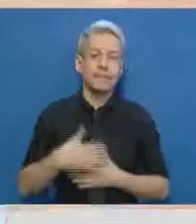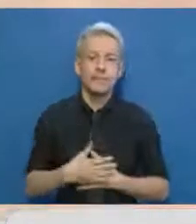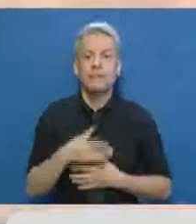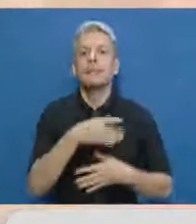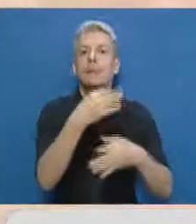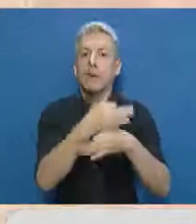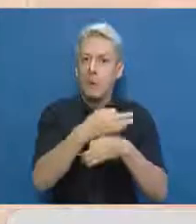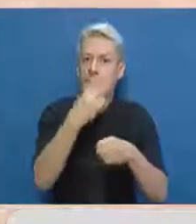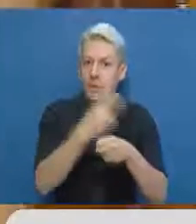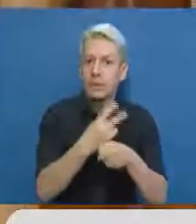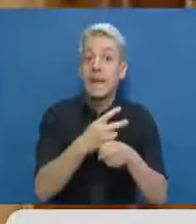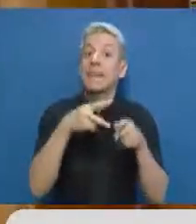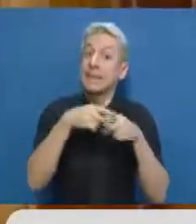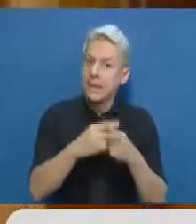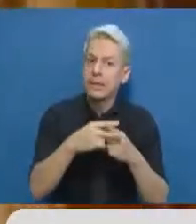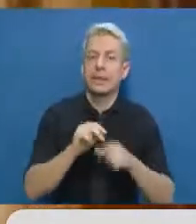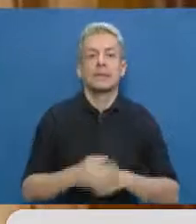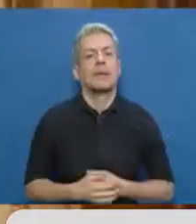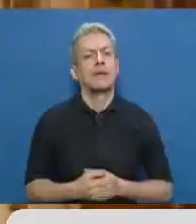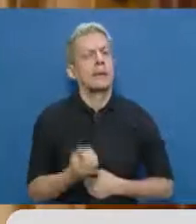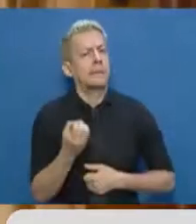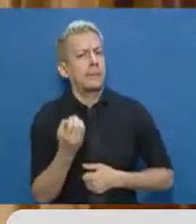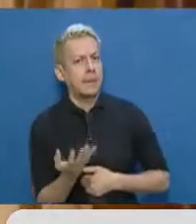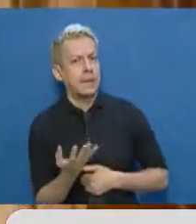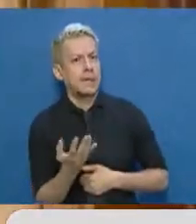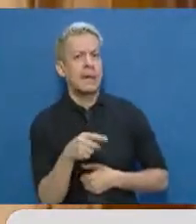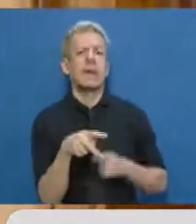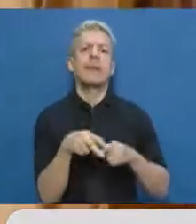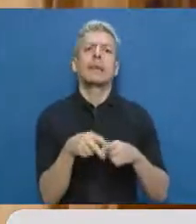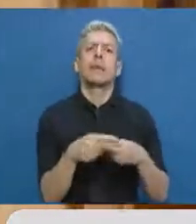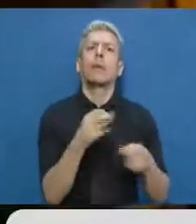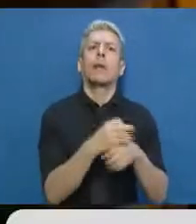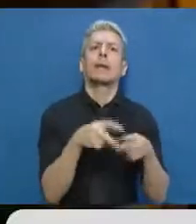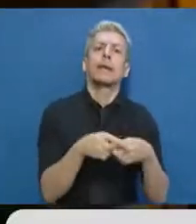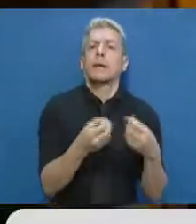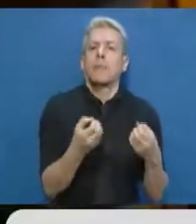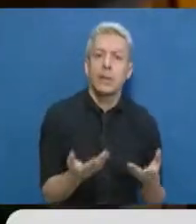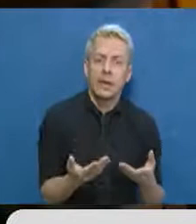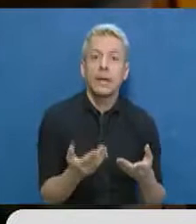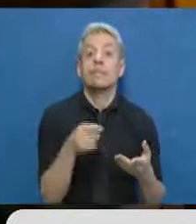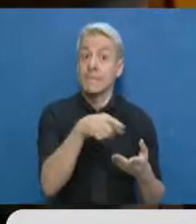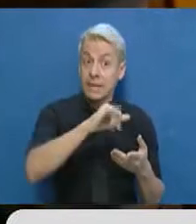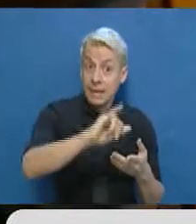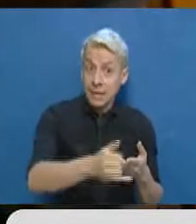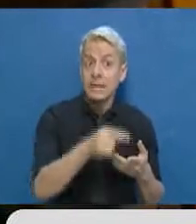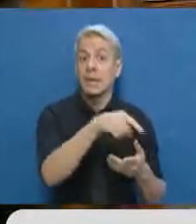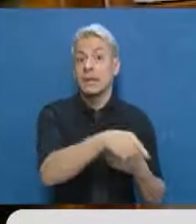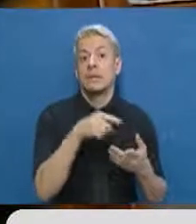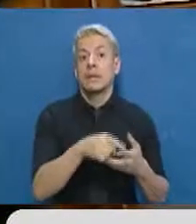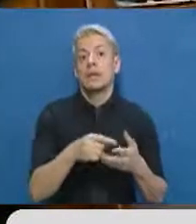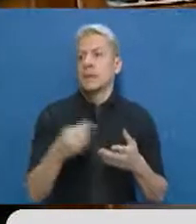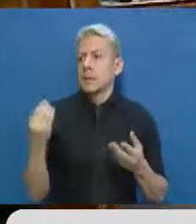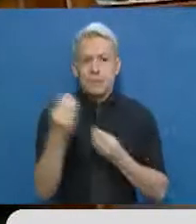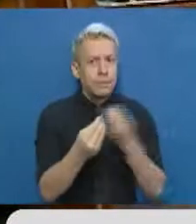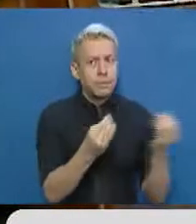escuelas secundarias técnicas. ¿Por qué en las escuelas técnicas se van a ocupar los establecimientos propios y